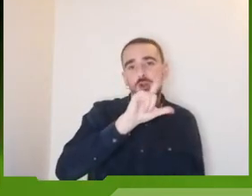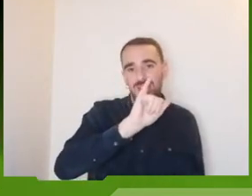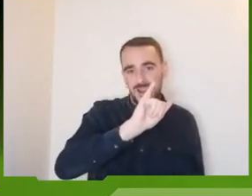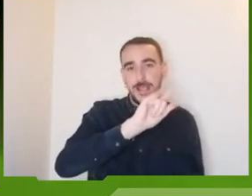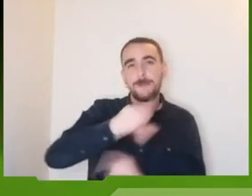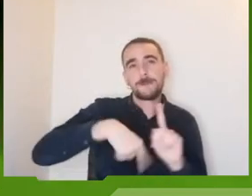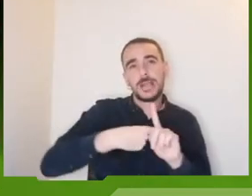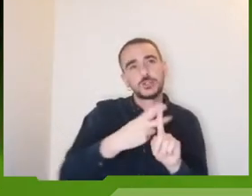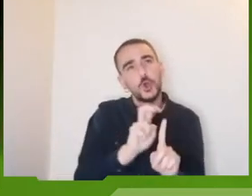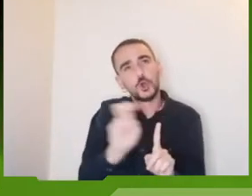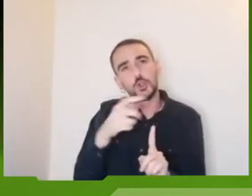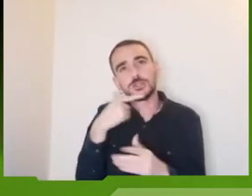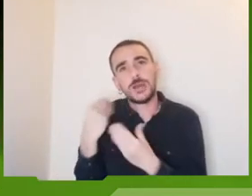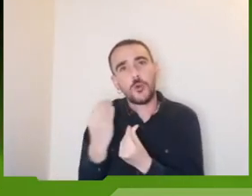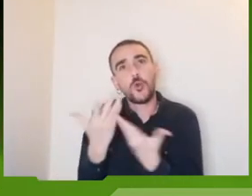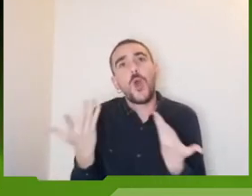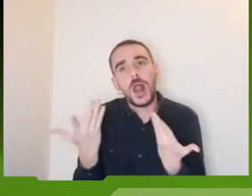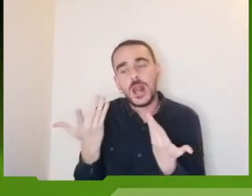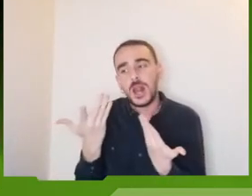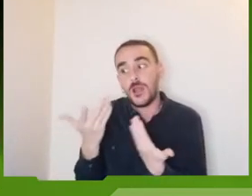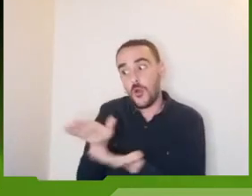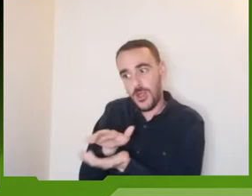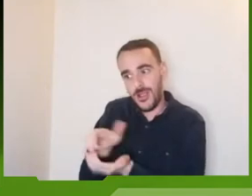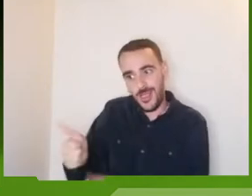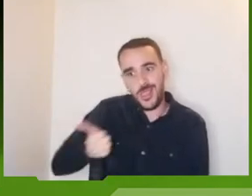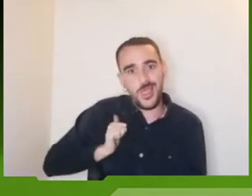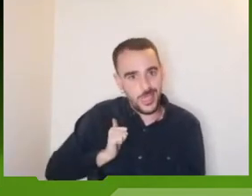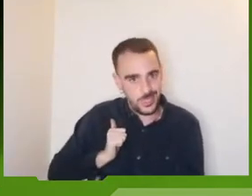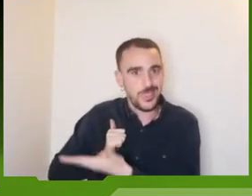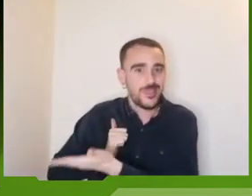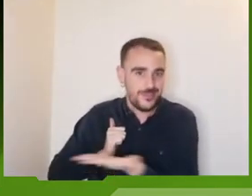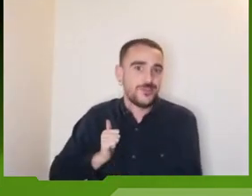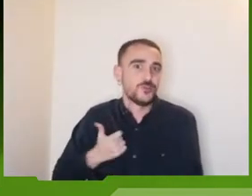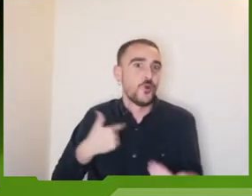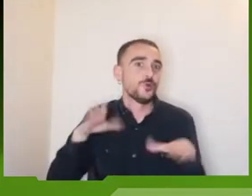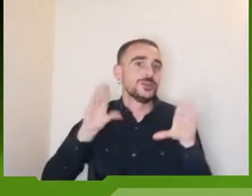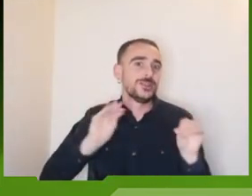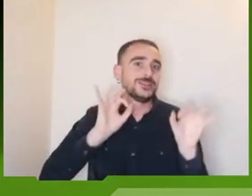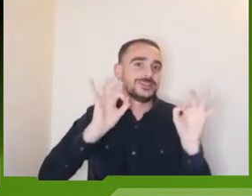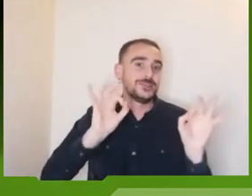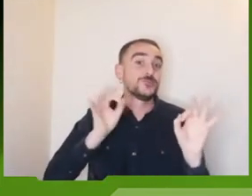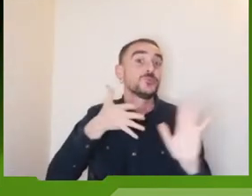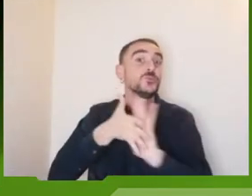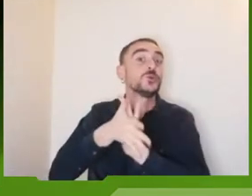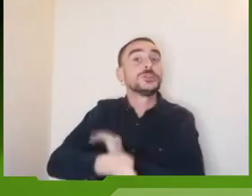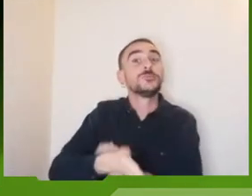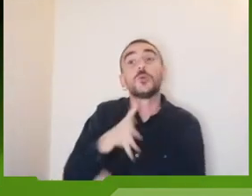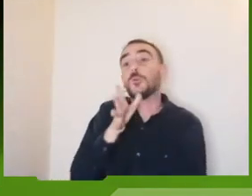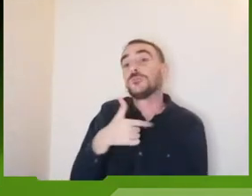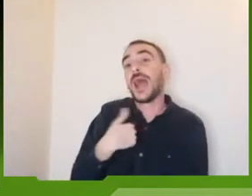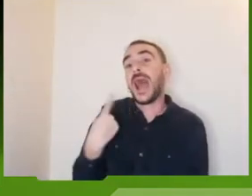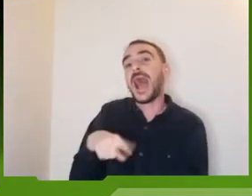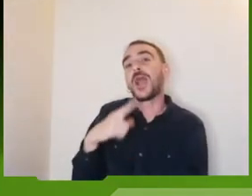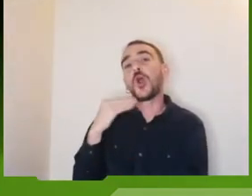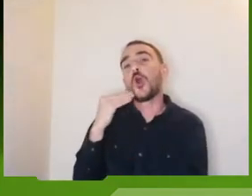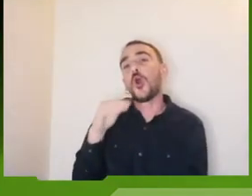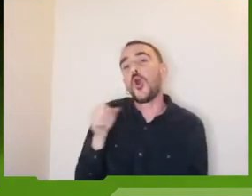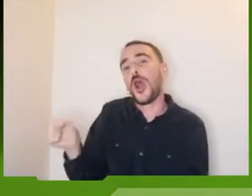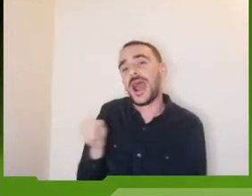pongo croquetas, por ejemplo, y también las uso así, al tenerlas congeladas. Pero eso ya más pensando en